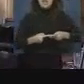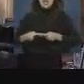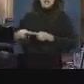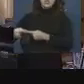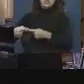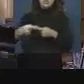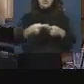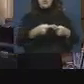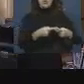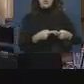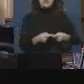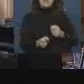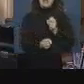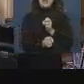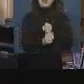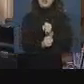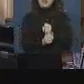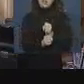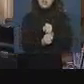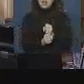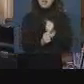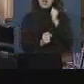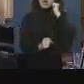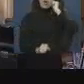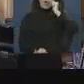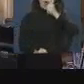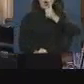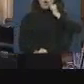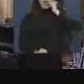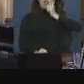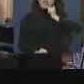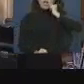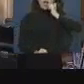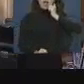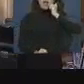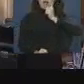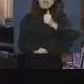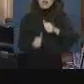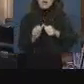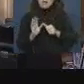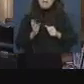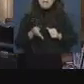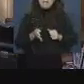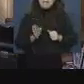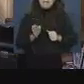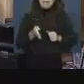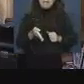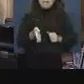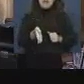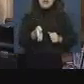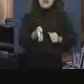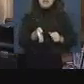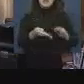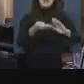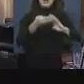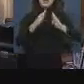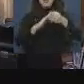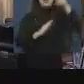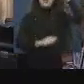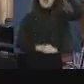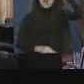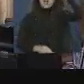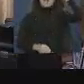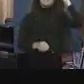sociedad el trabajo cotidiano Diario del que haer permanente de nuestros pueblos indígenas y los